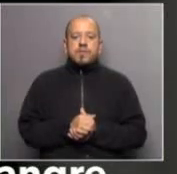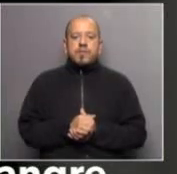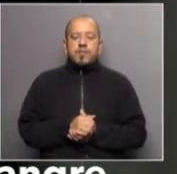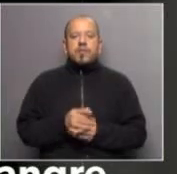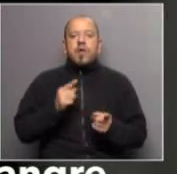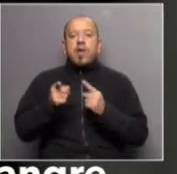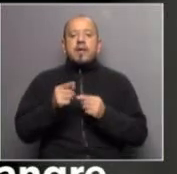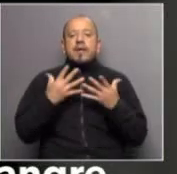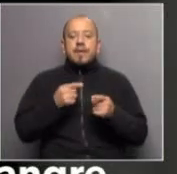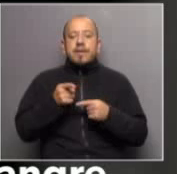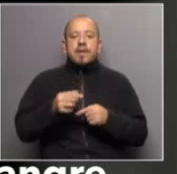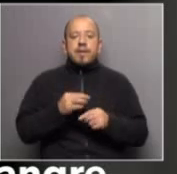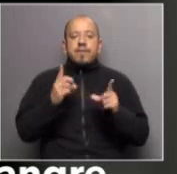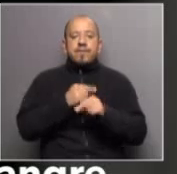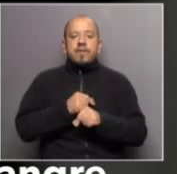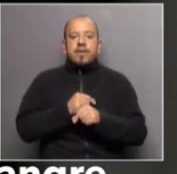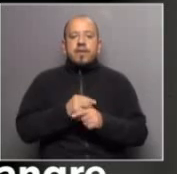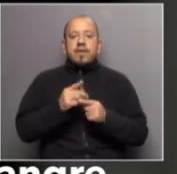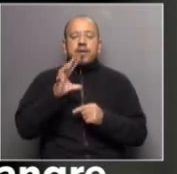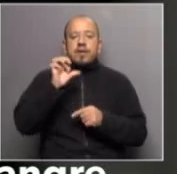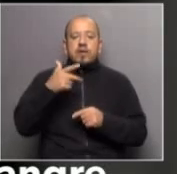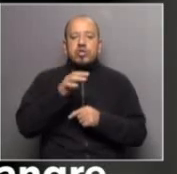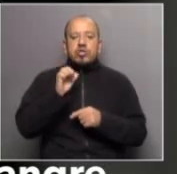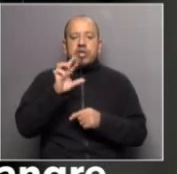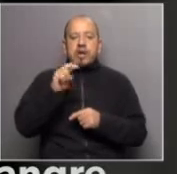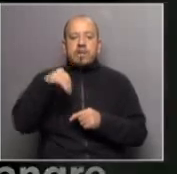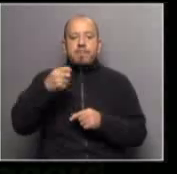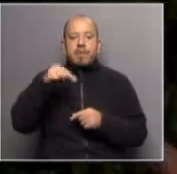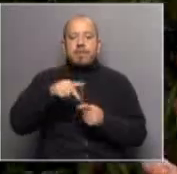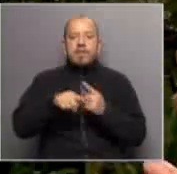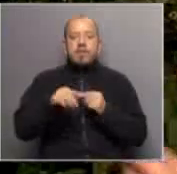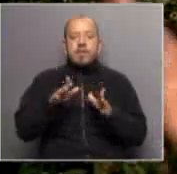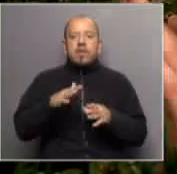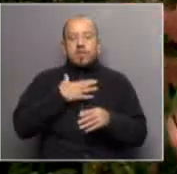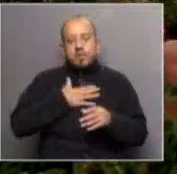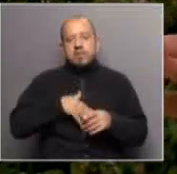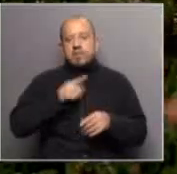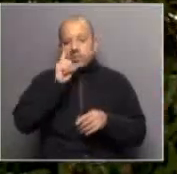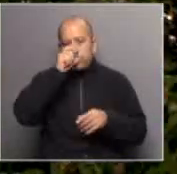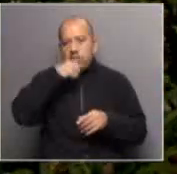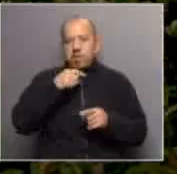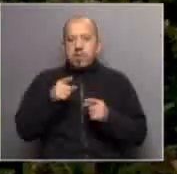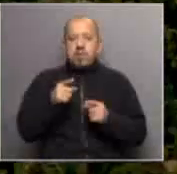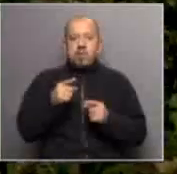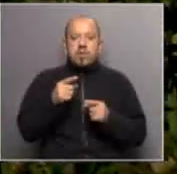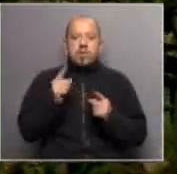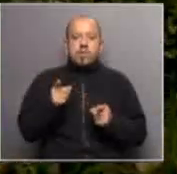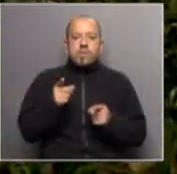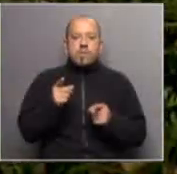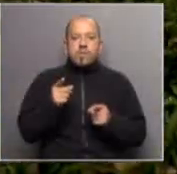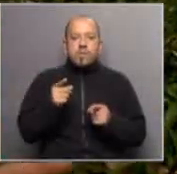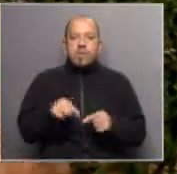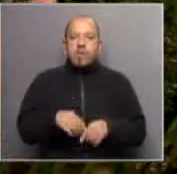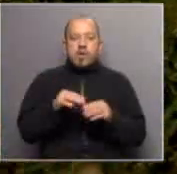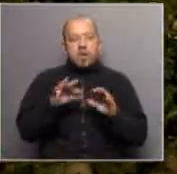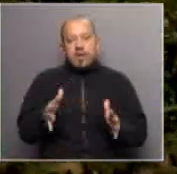Membrives quería que él terminara Yerma. Terminara de escribir. Estuviera tranquilo en Montevideo para terminar de escribir Yerma. Fue todo lo contrario. Claro, lo